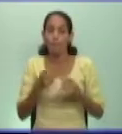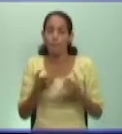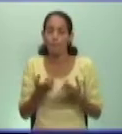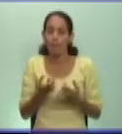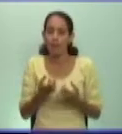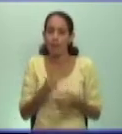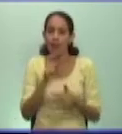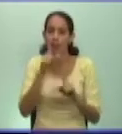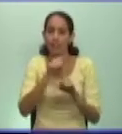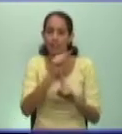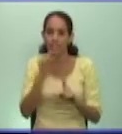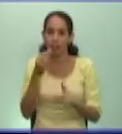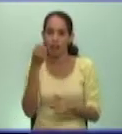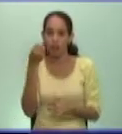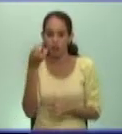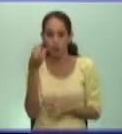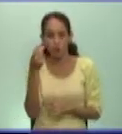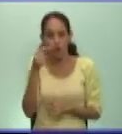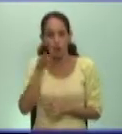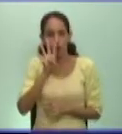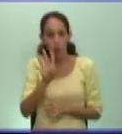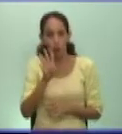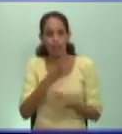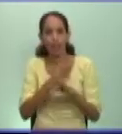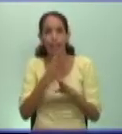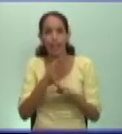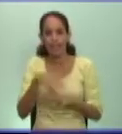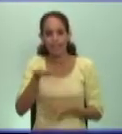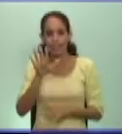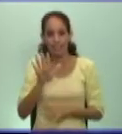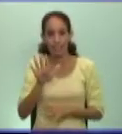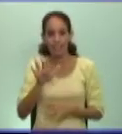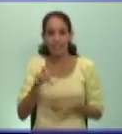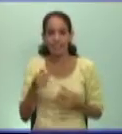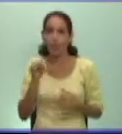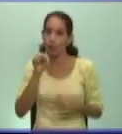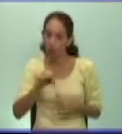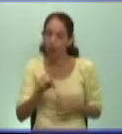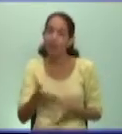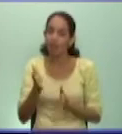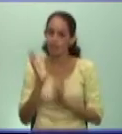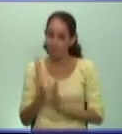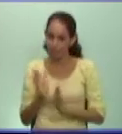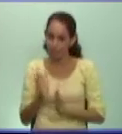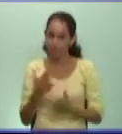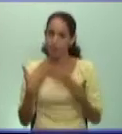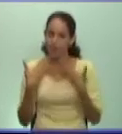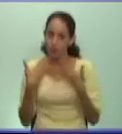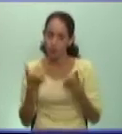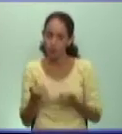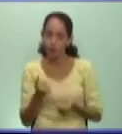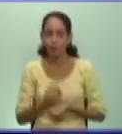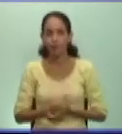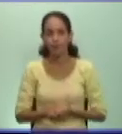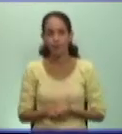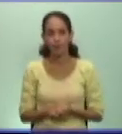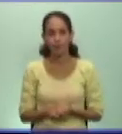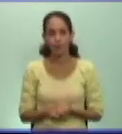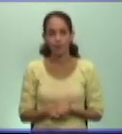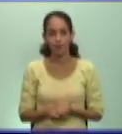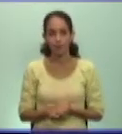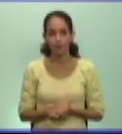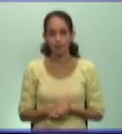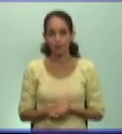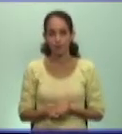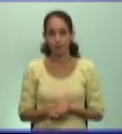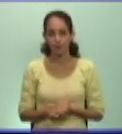que utilizar en todo este último sistema, por eso es que queremos un poco sistematizar todo el contenido y trabajar sobre esa base. Pero